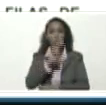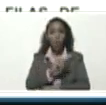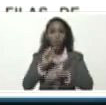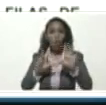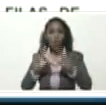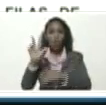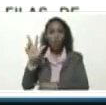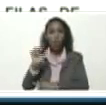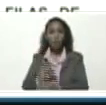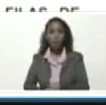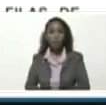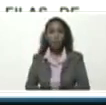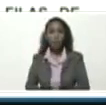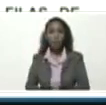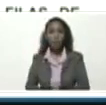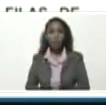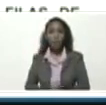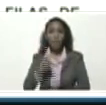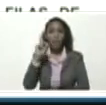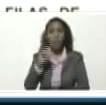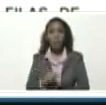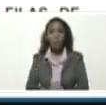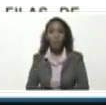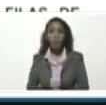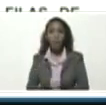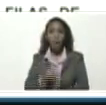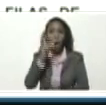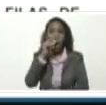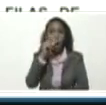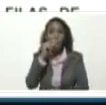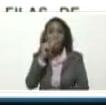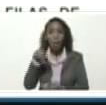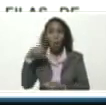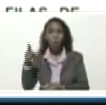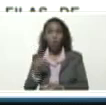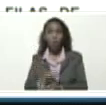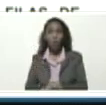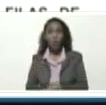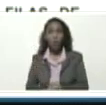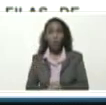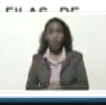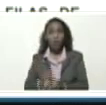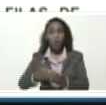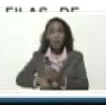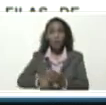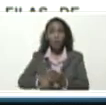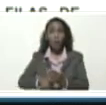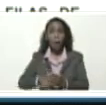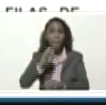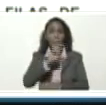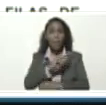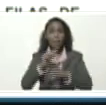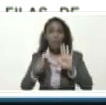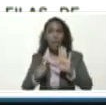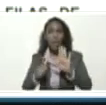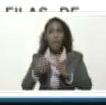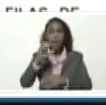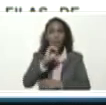13478283. Y Kenmer Osvaldo Gutiérrez, cédula